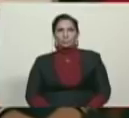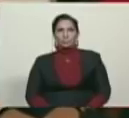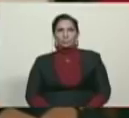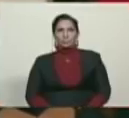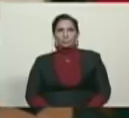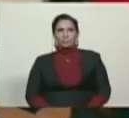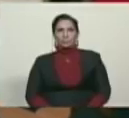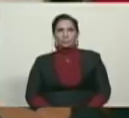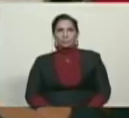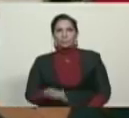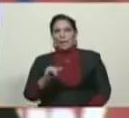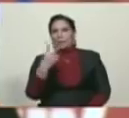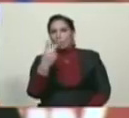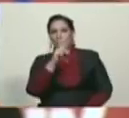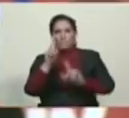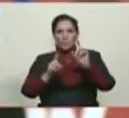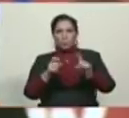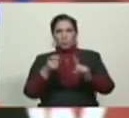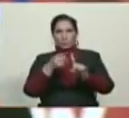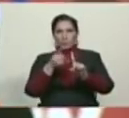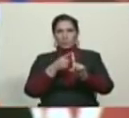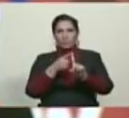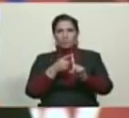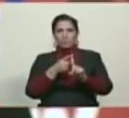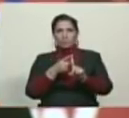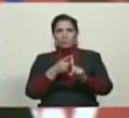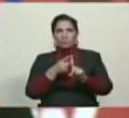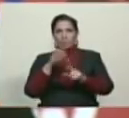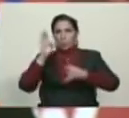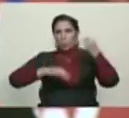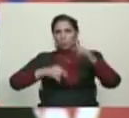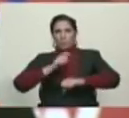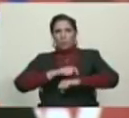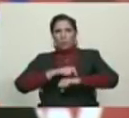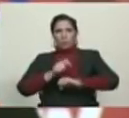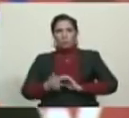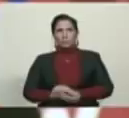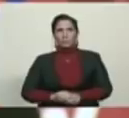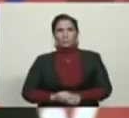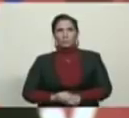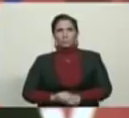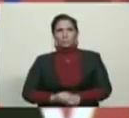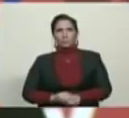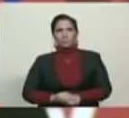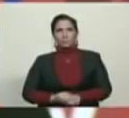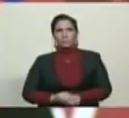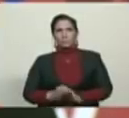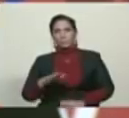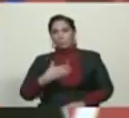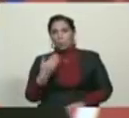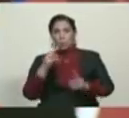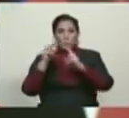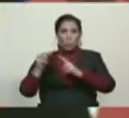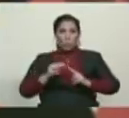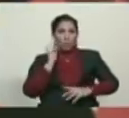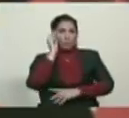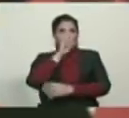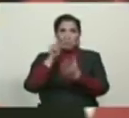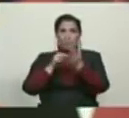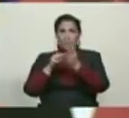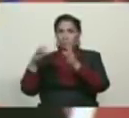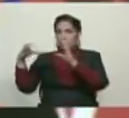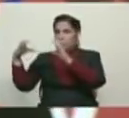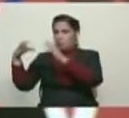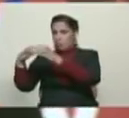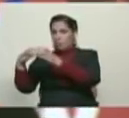Gracias. Hay dos preguntas. La primera, en las últimas horas se ha podido conocer que la Asamblea Nacional, que fue declarada